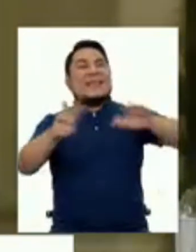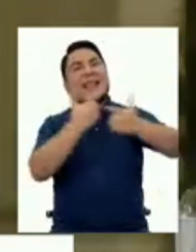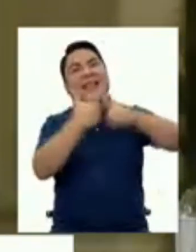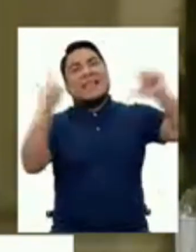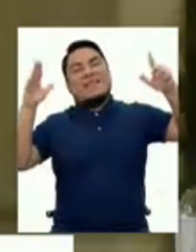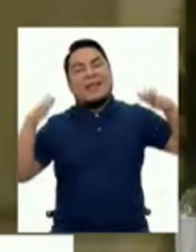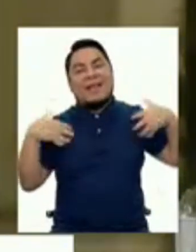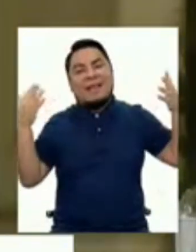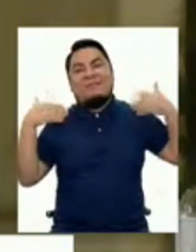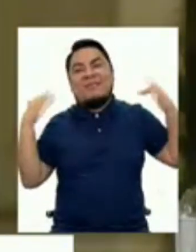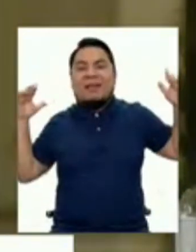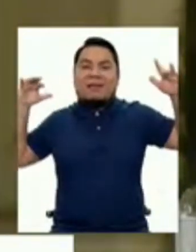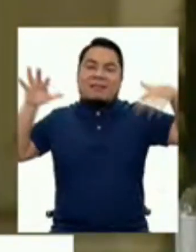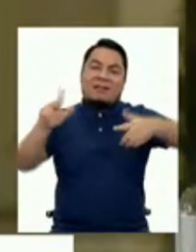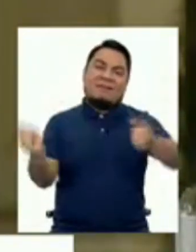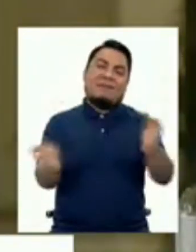comienza